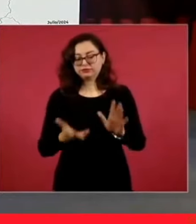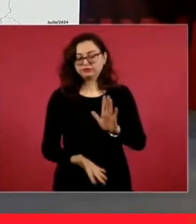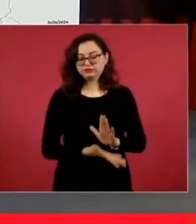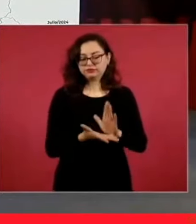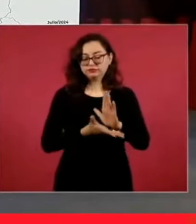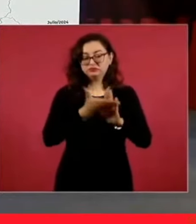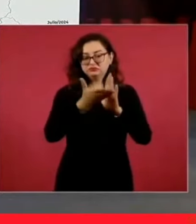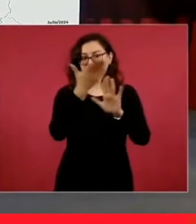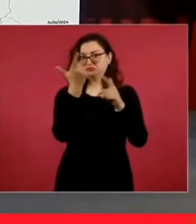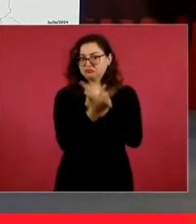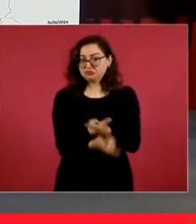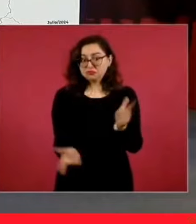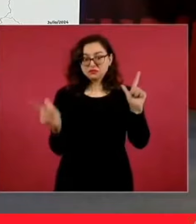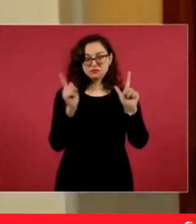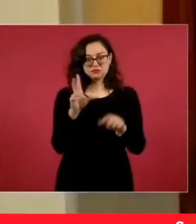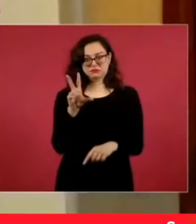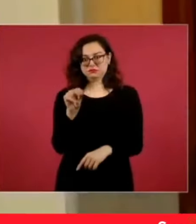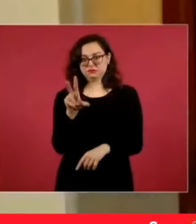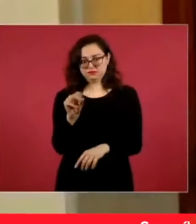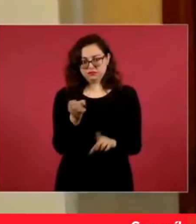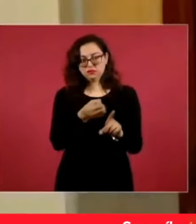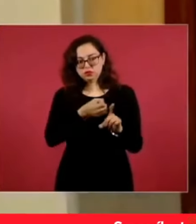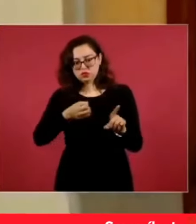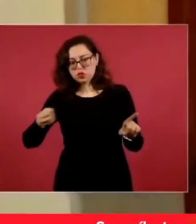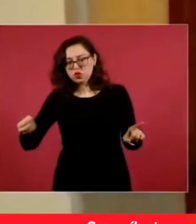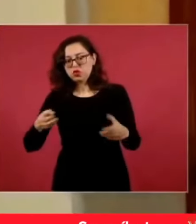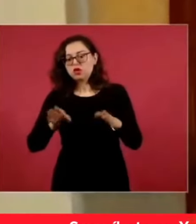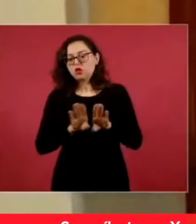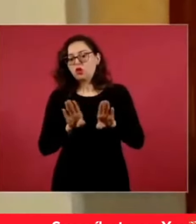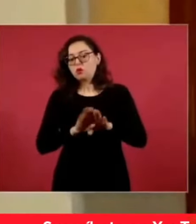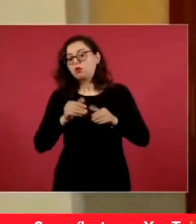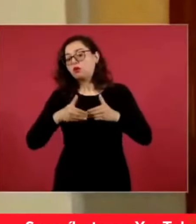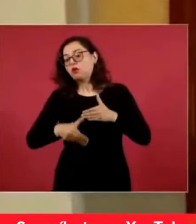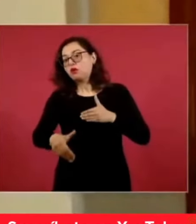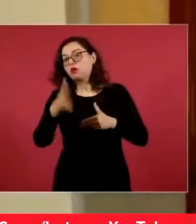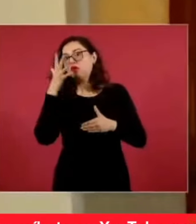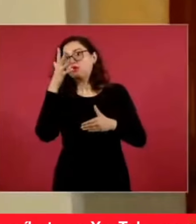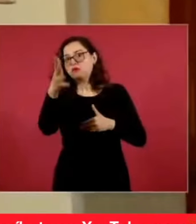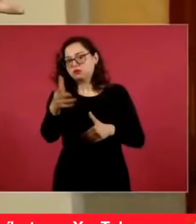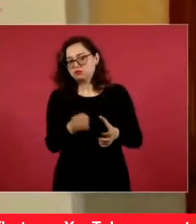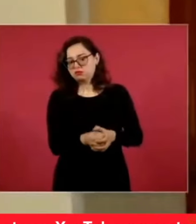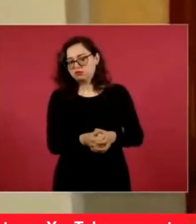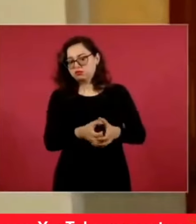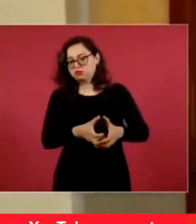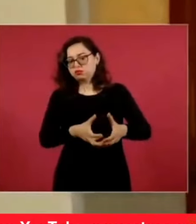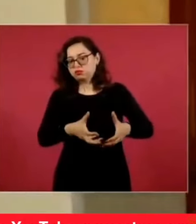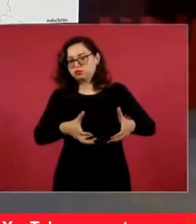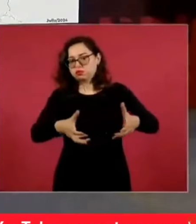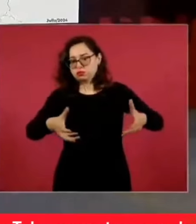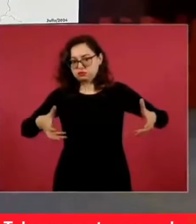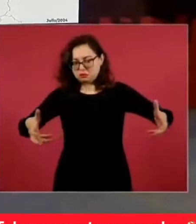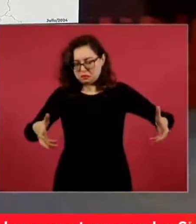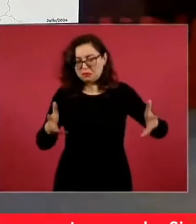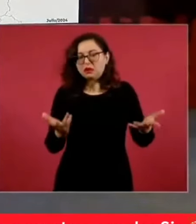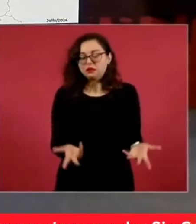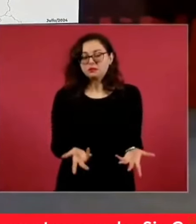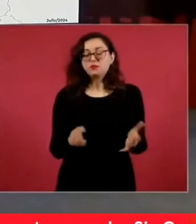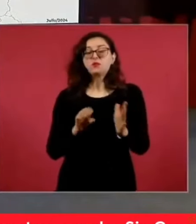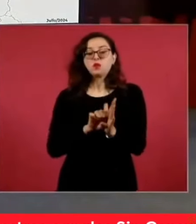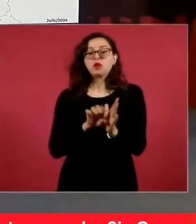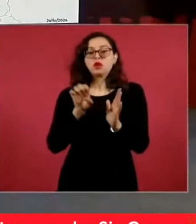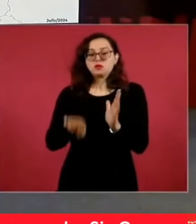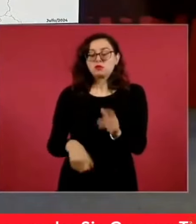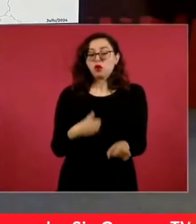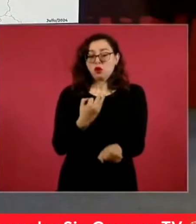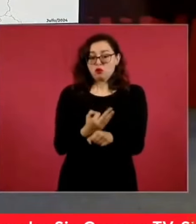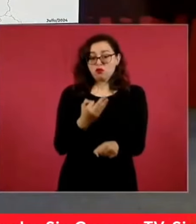planeación planeación al futuro esto qué quiere decir que la tendencial por ejemplo en este caso del desarrollo regional tiene a un